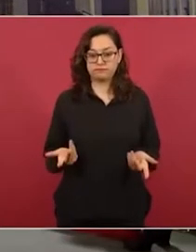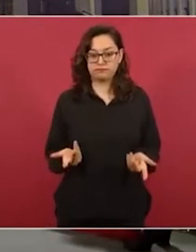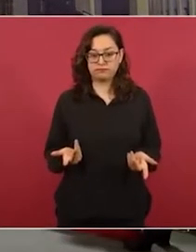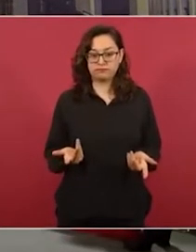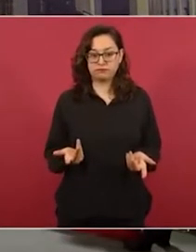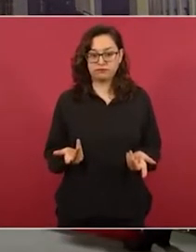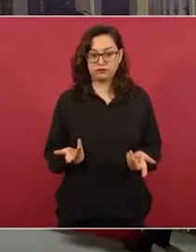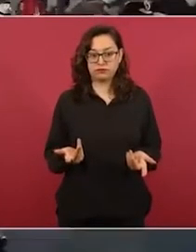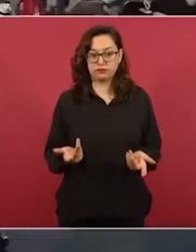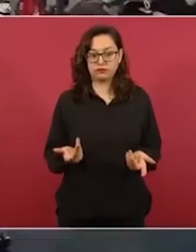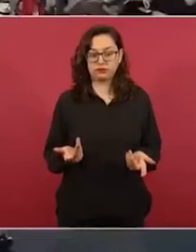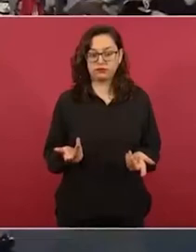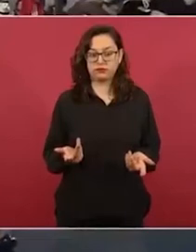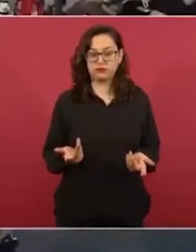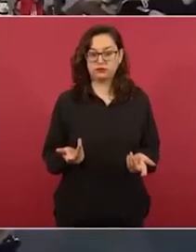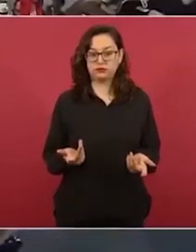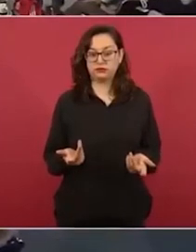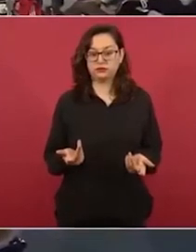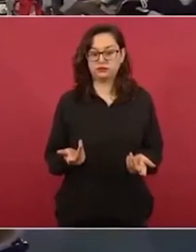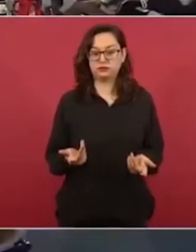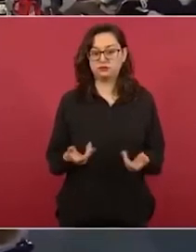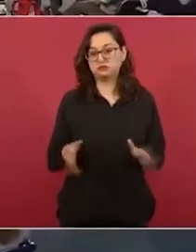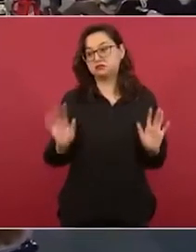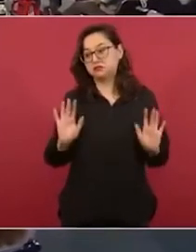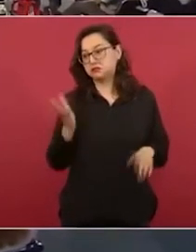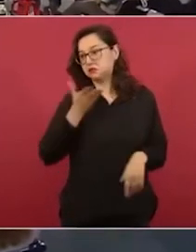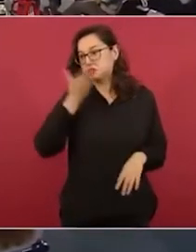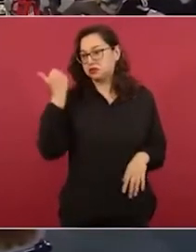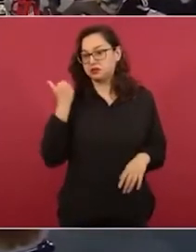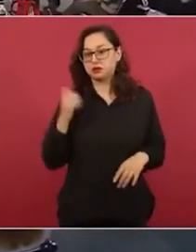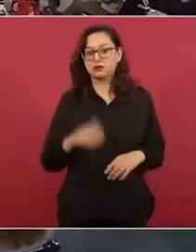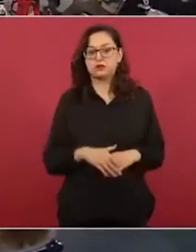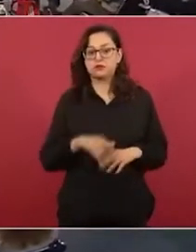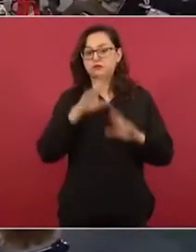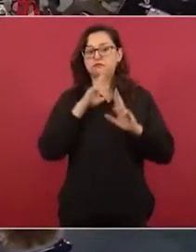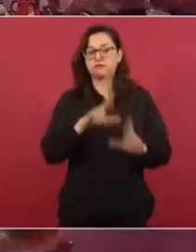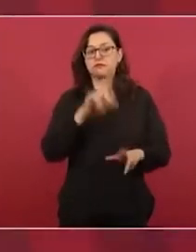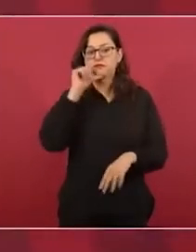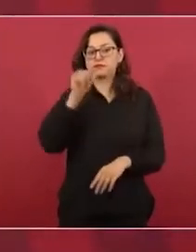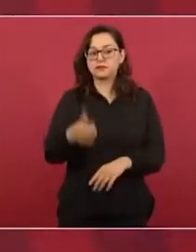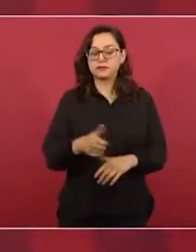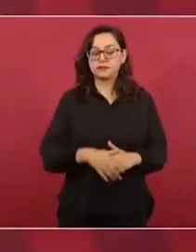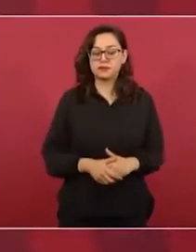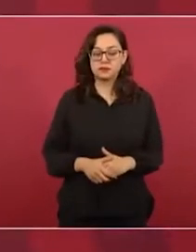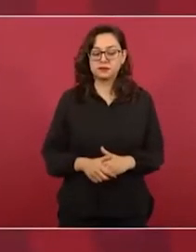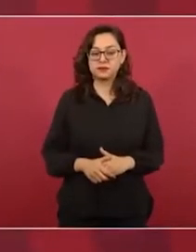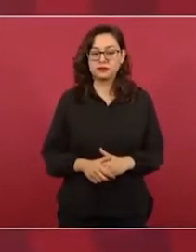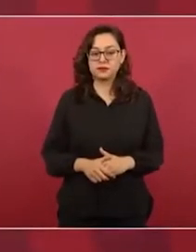Sí, no. ¿Quién sabe? No contestó.